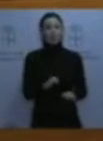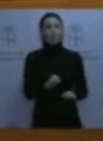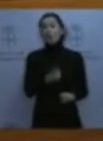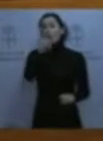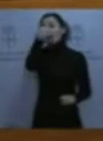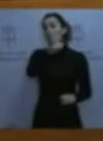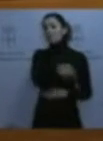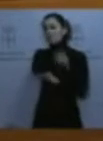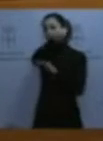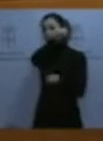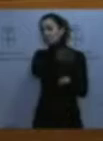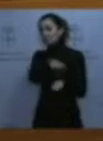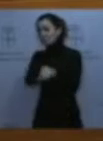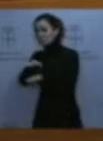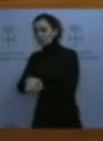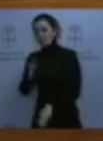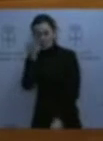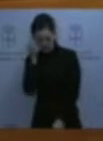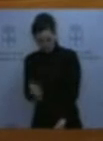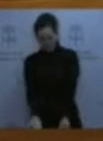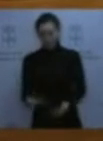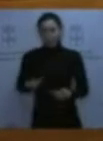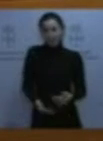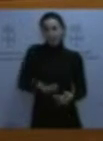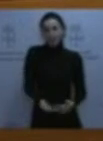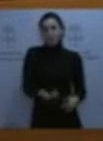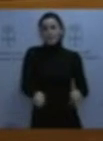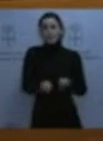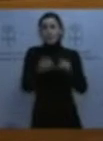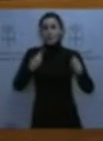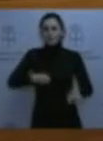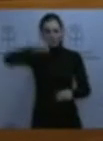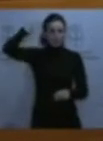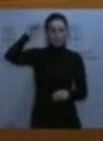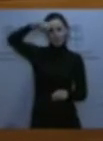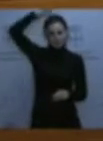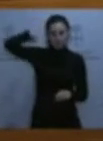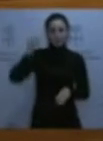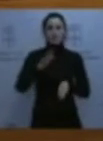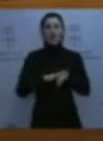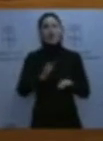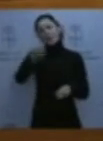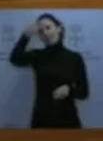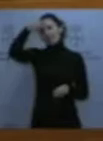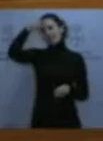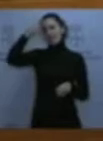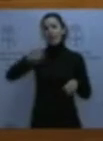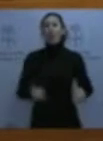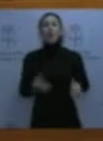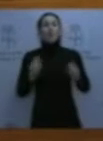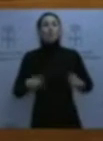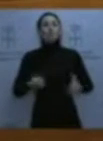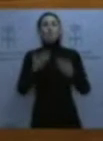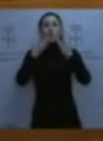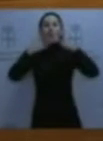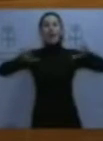patriarcal. Por eso se les purgaba con ricino, para purgar simbólicamente la enfermedad de un feminismo laico y